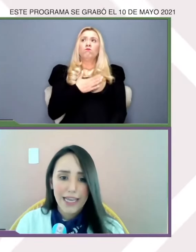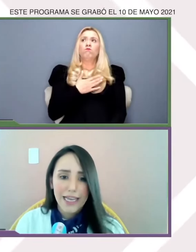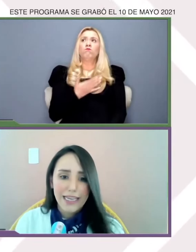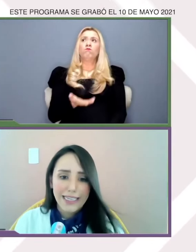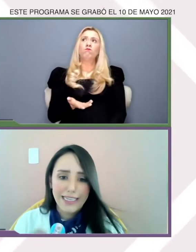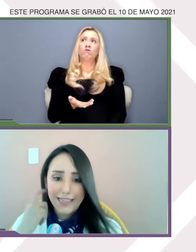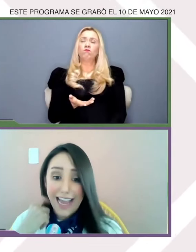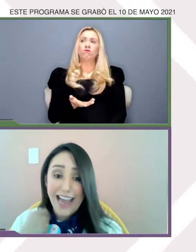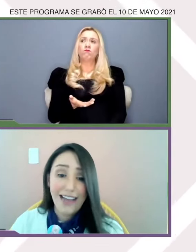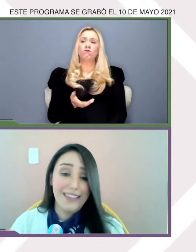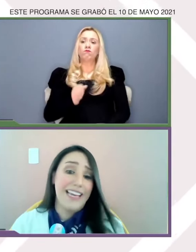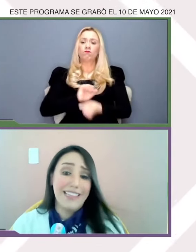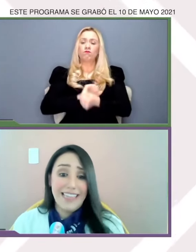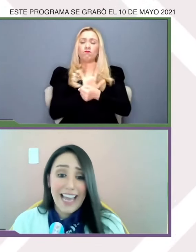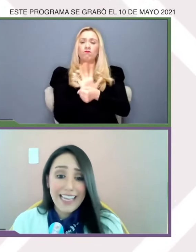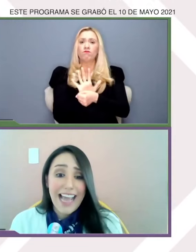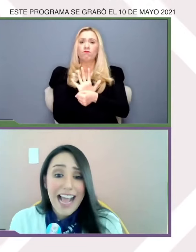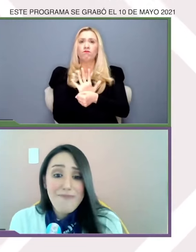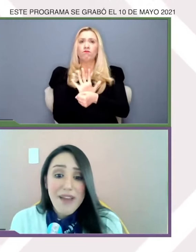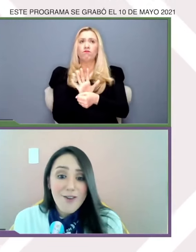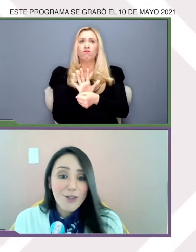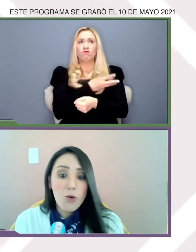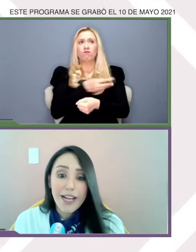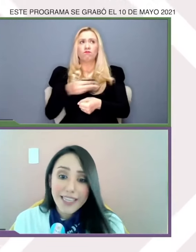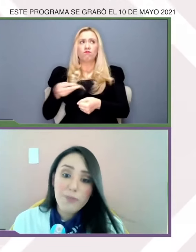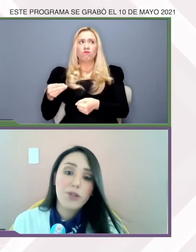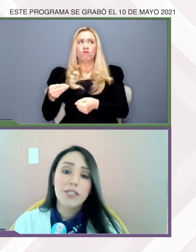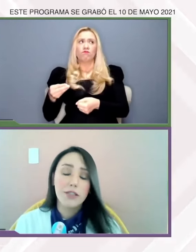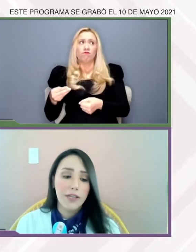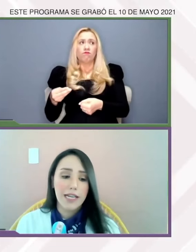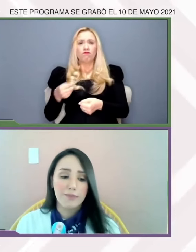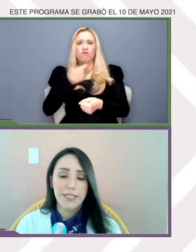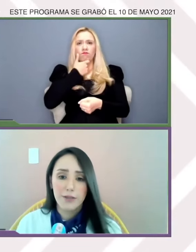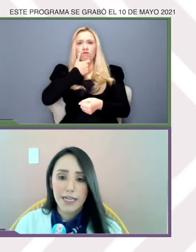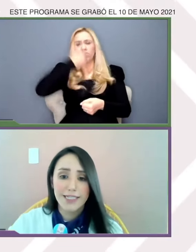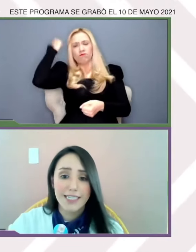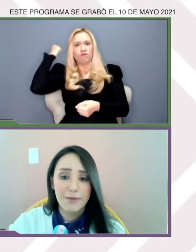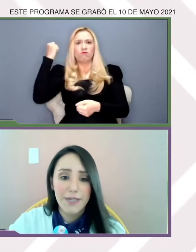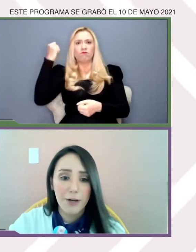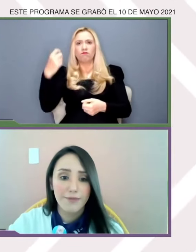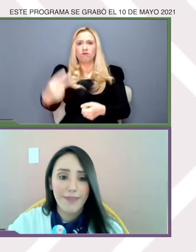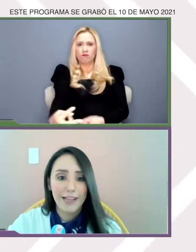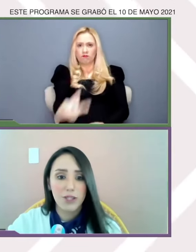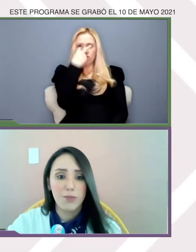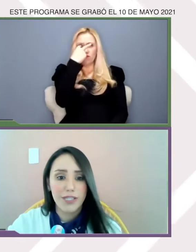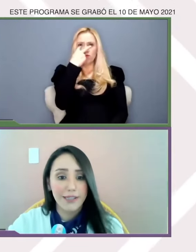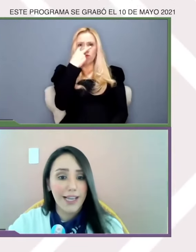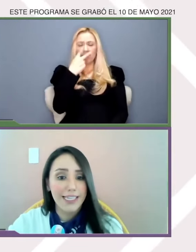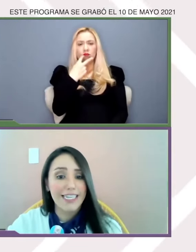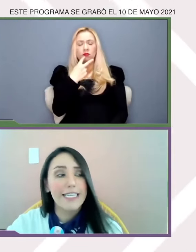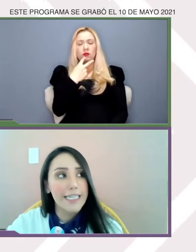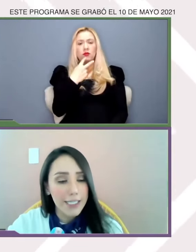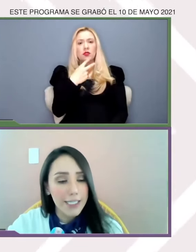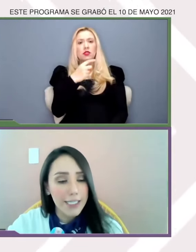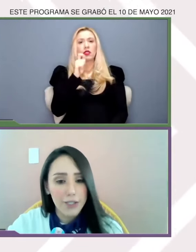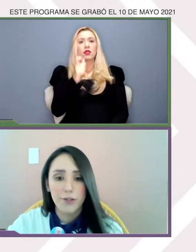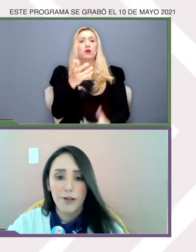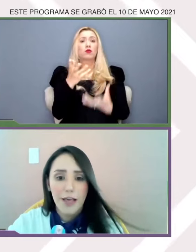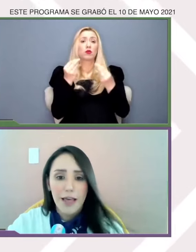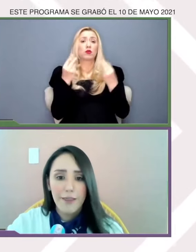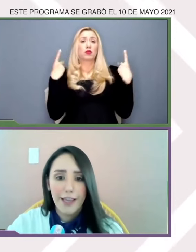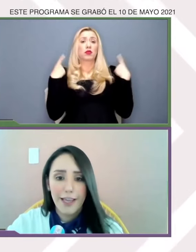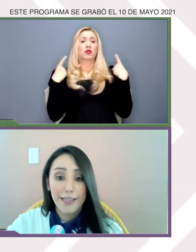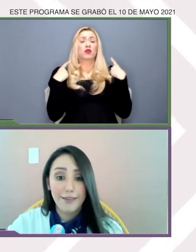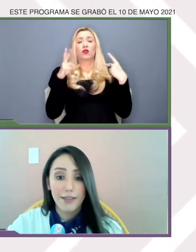pandemia. Y de ahí, al menos 40% de las personas recibieron altos porcentajes de